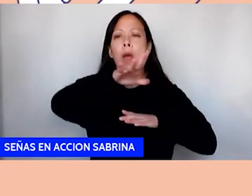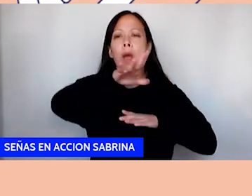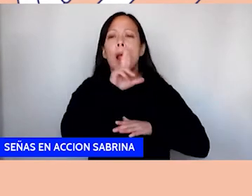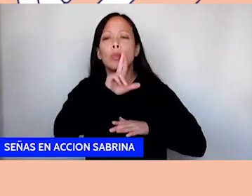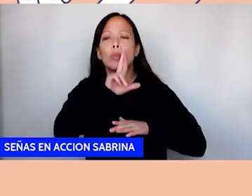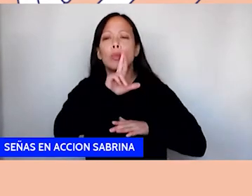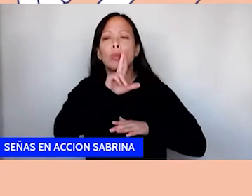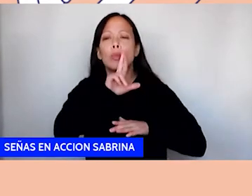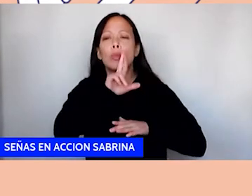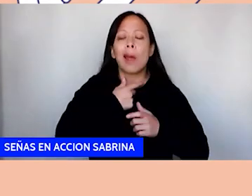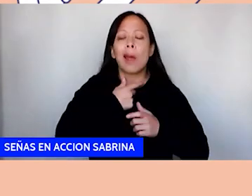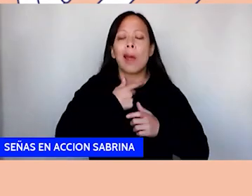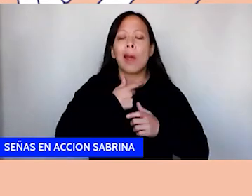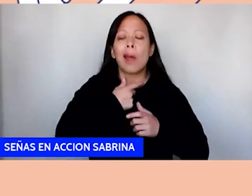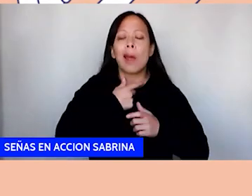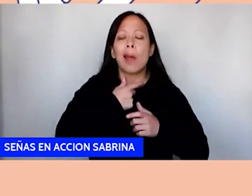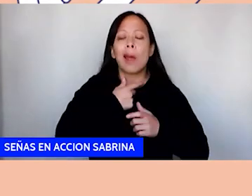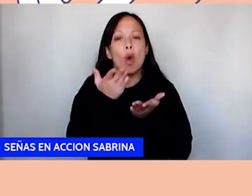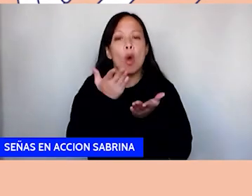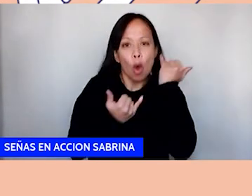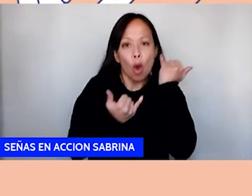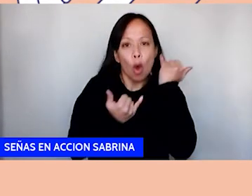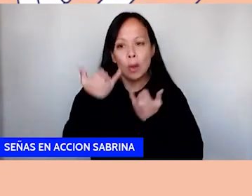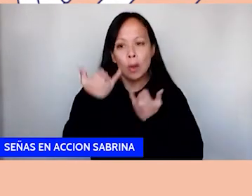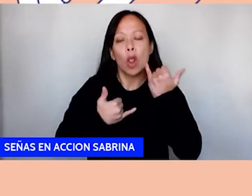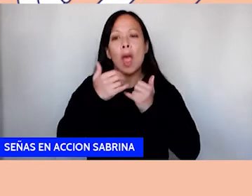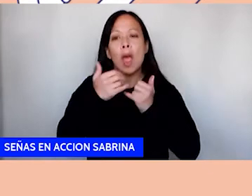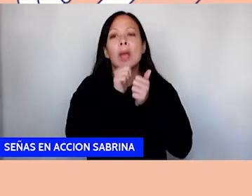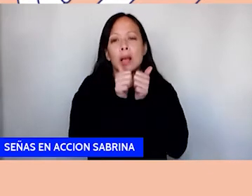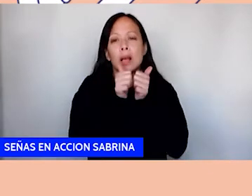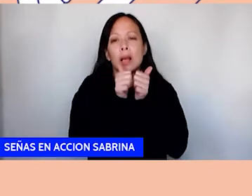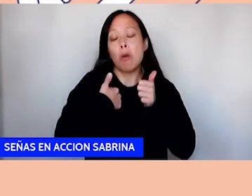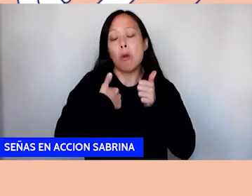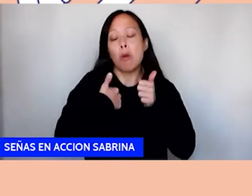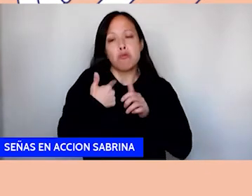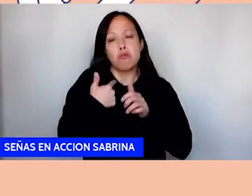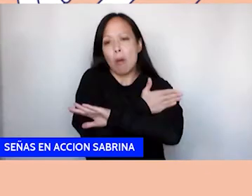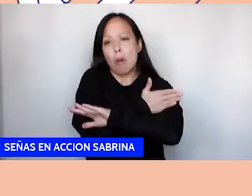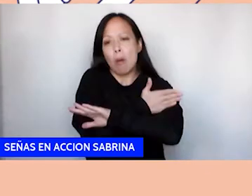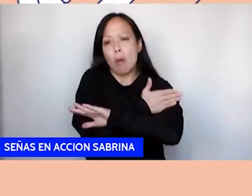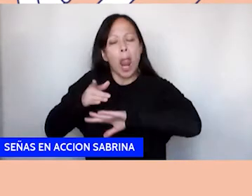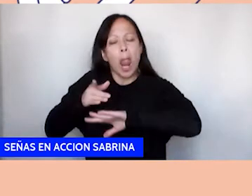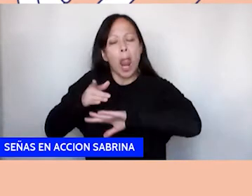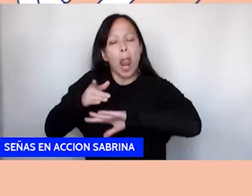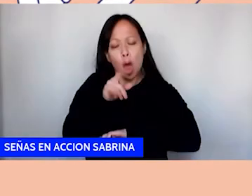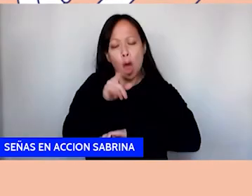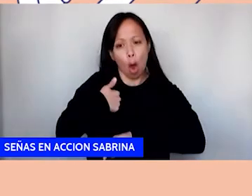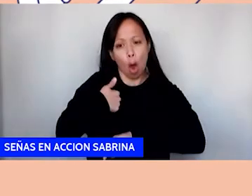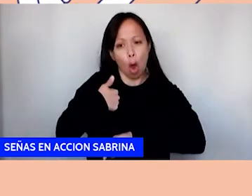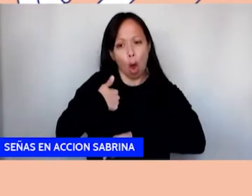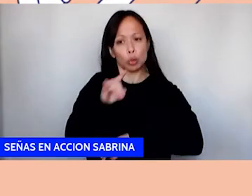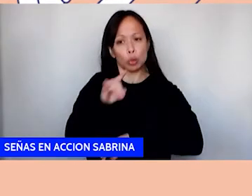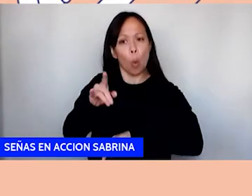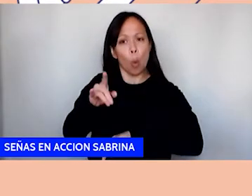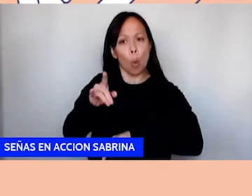extractiva ni hablar por ellas. Entonces creó un espacio para que ellas mismas contaran sus propias historias, sus propias experiencias, hicieran sus